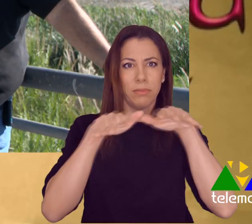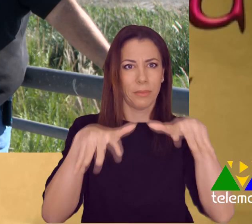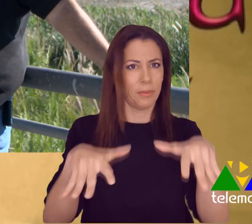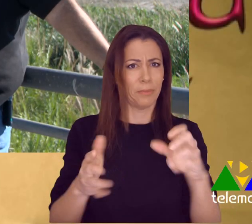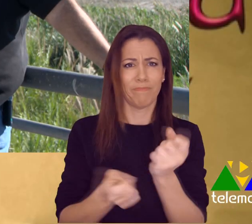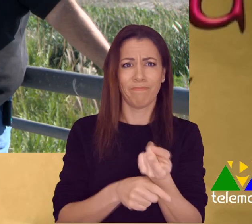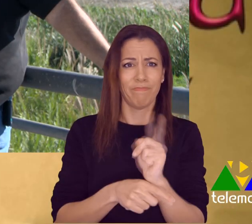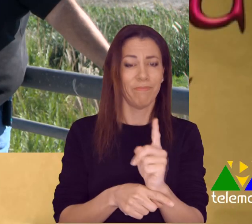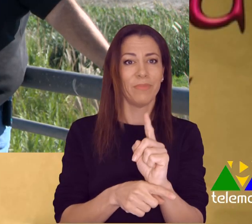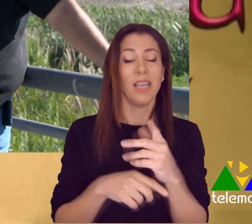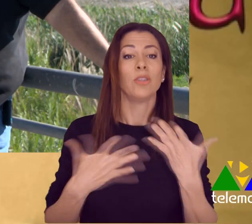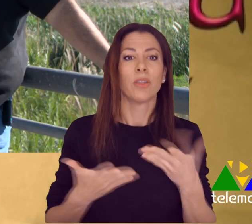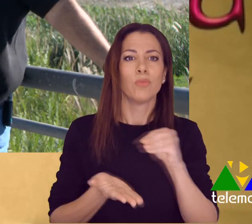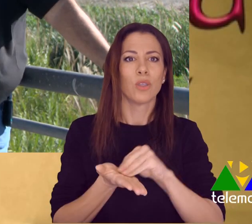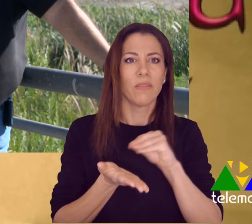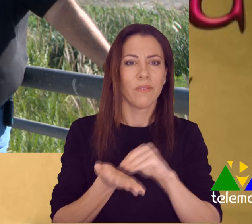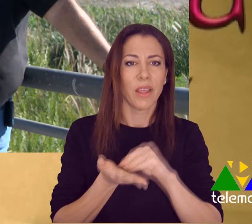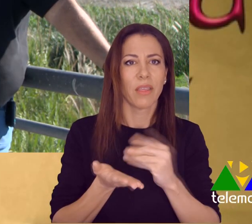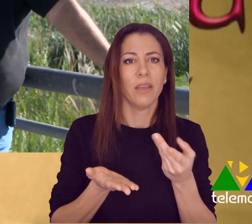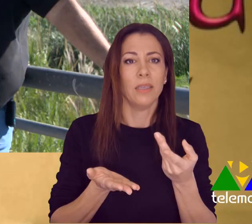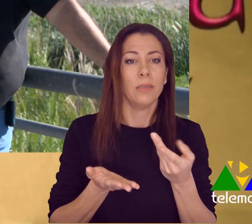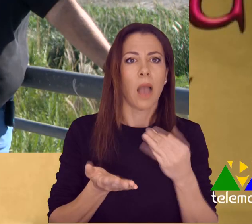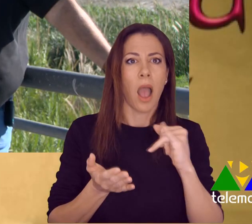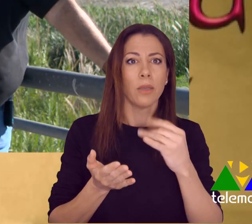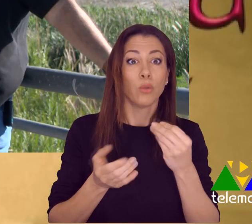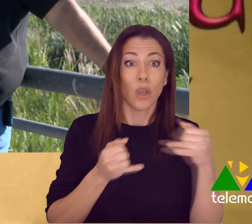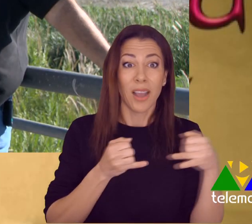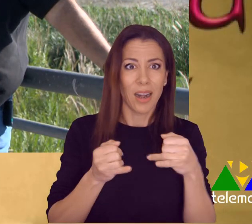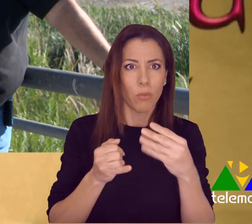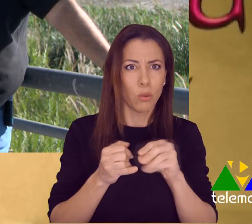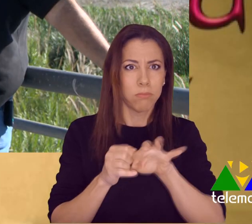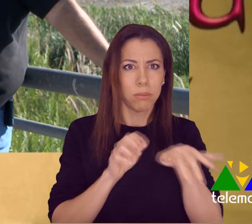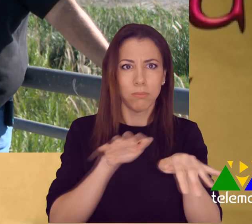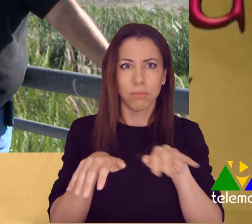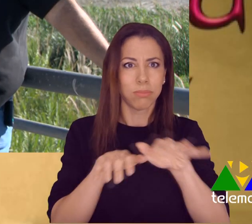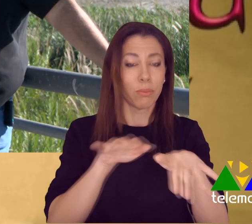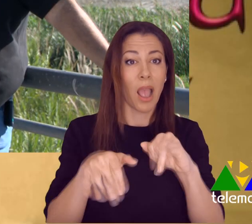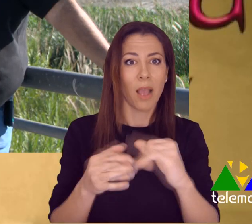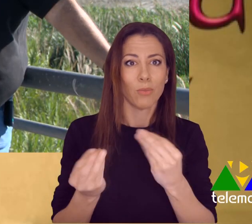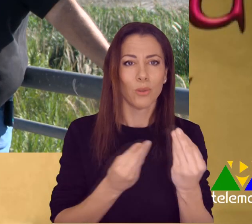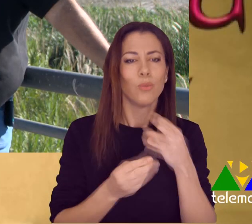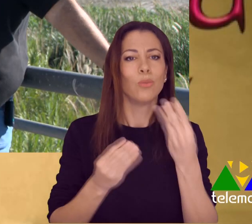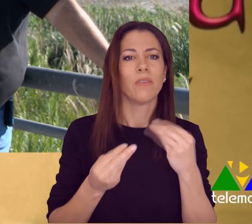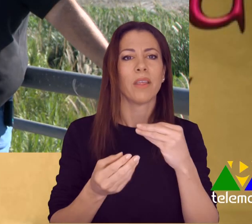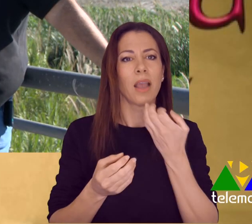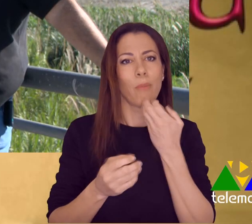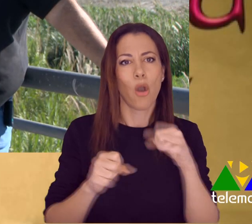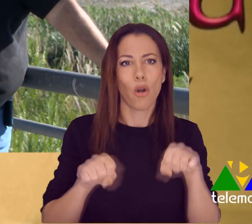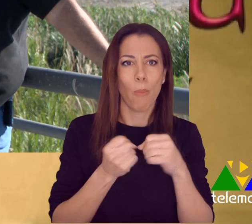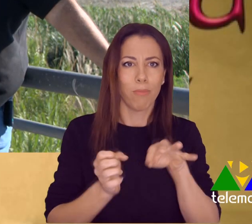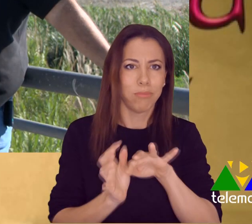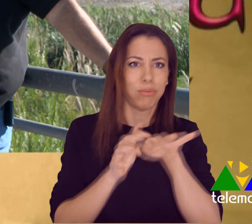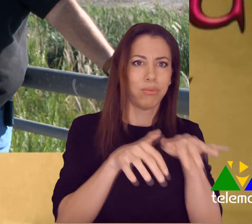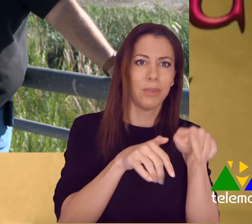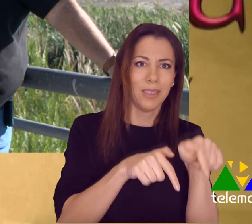arrasaba donde pasaba. Y unas veces, como tenía muchos brazos esa desembocadura, ese delta de Guadalfeo, unas veces rompía para un lado, otras veces rompía